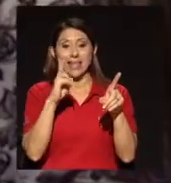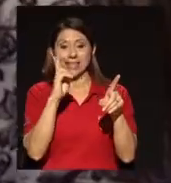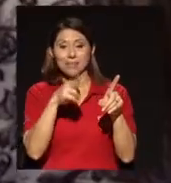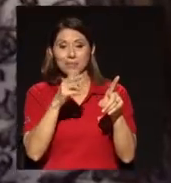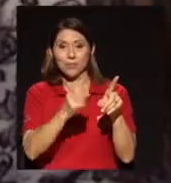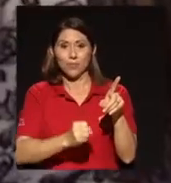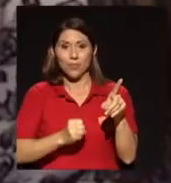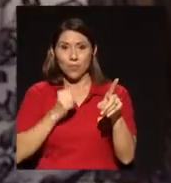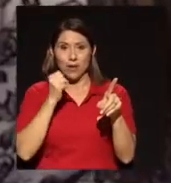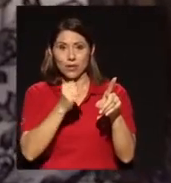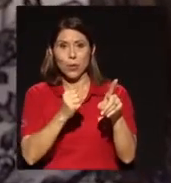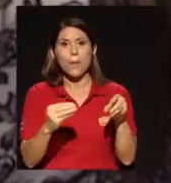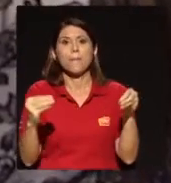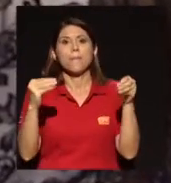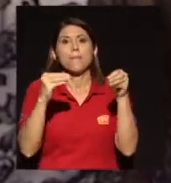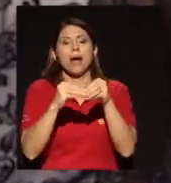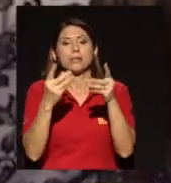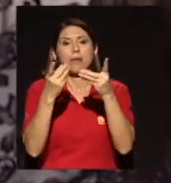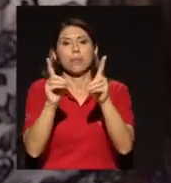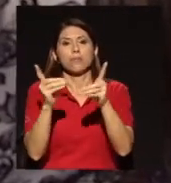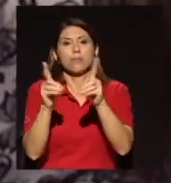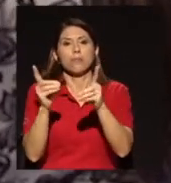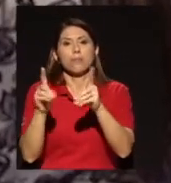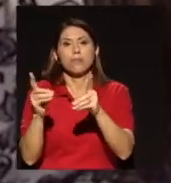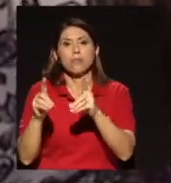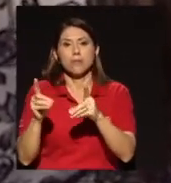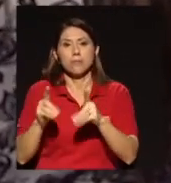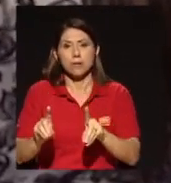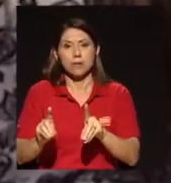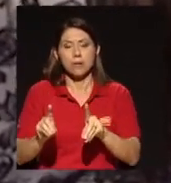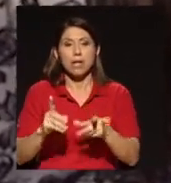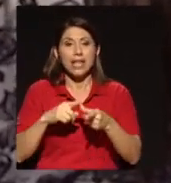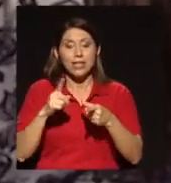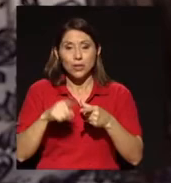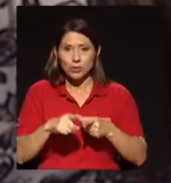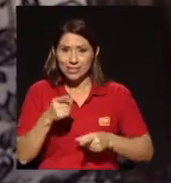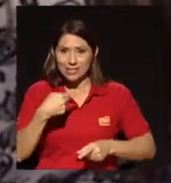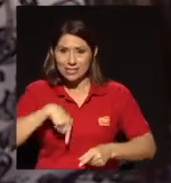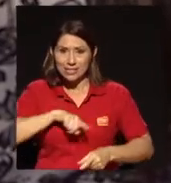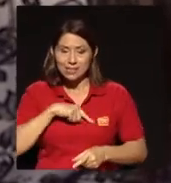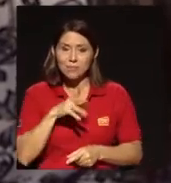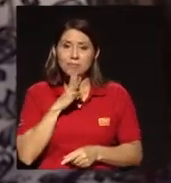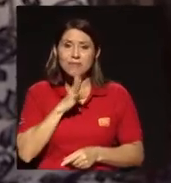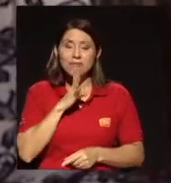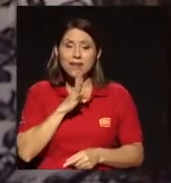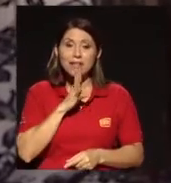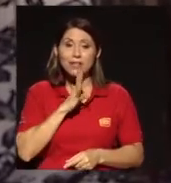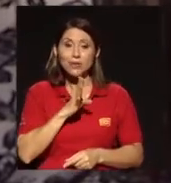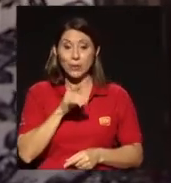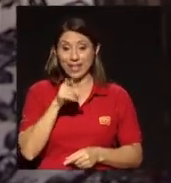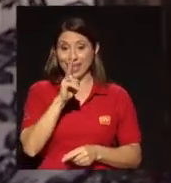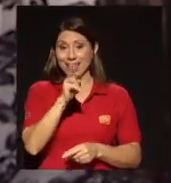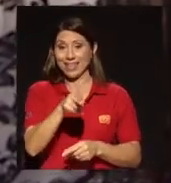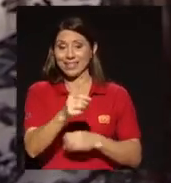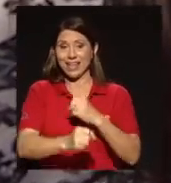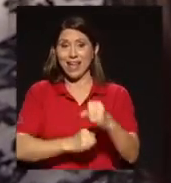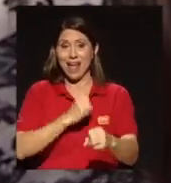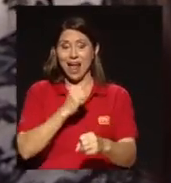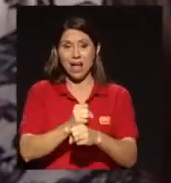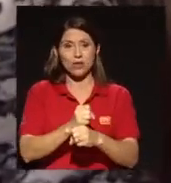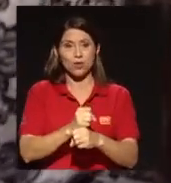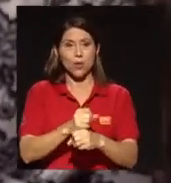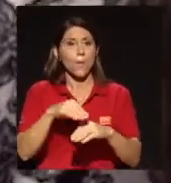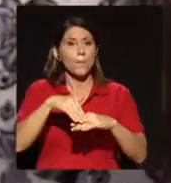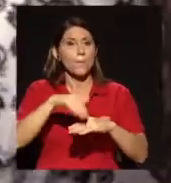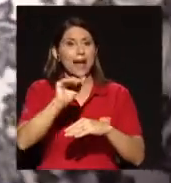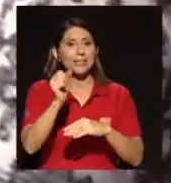es donde más divorcios se dan, ¿verdad? Entonces, si estamos hablando de que en ese año se dieron más de